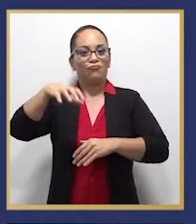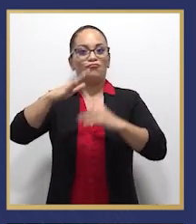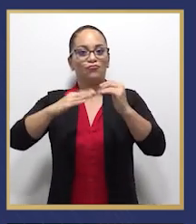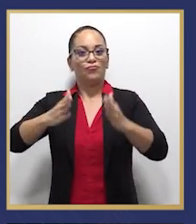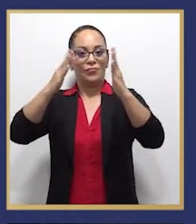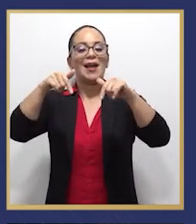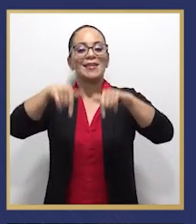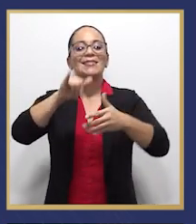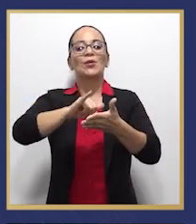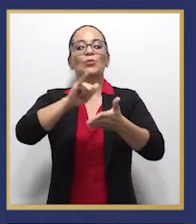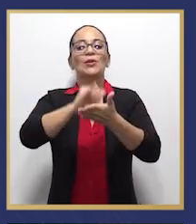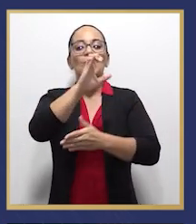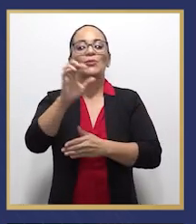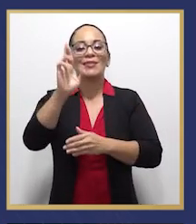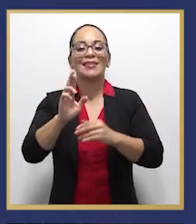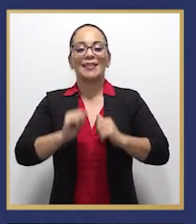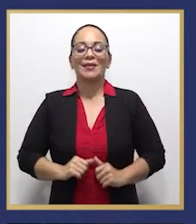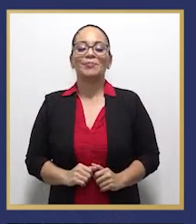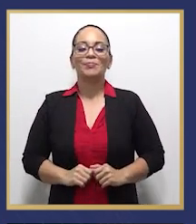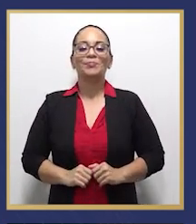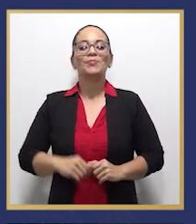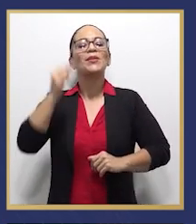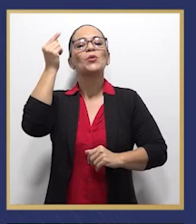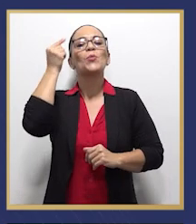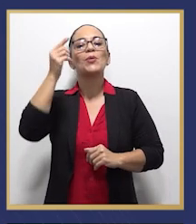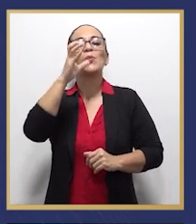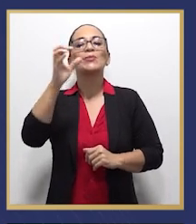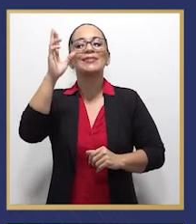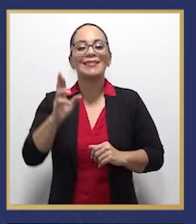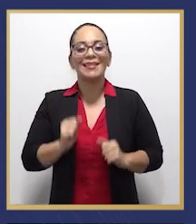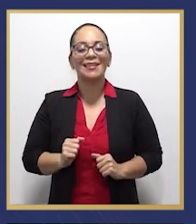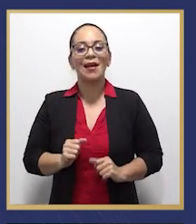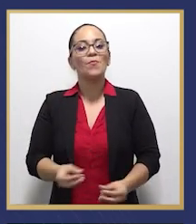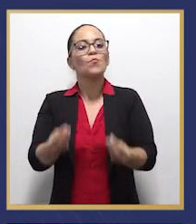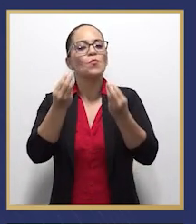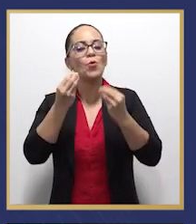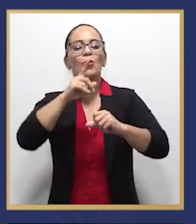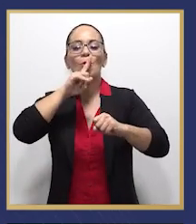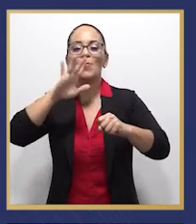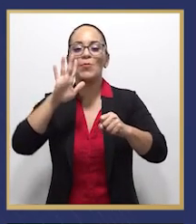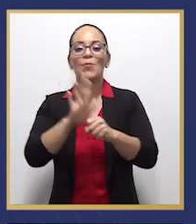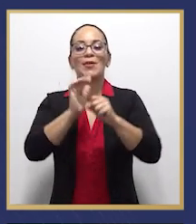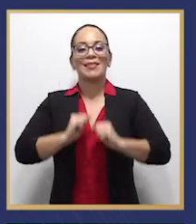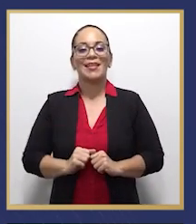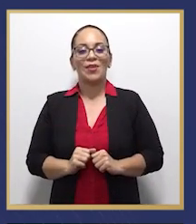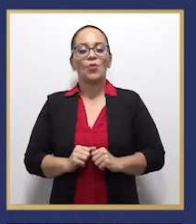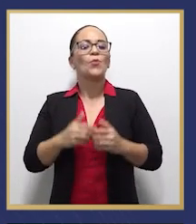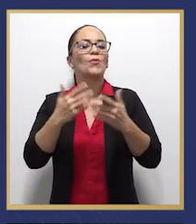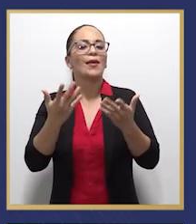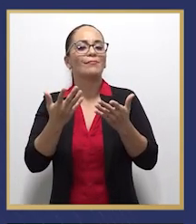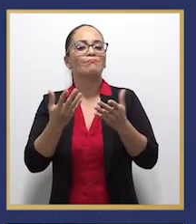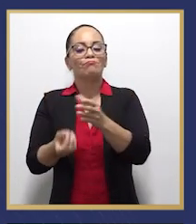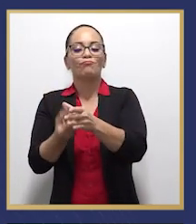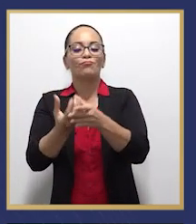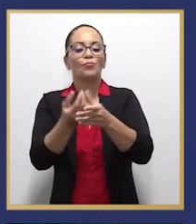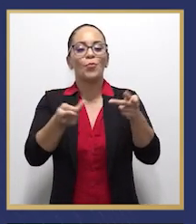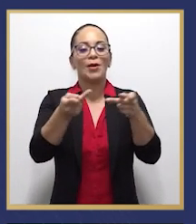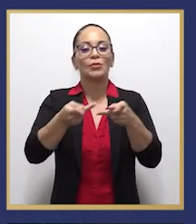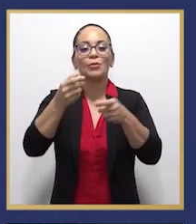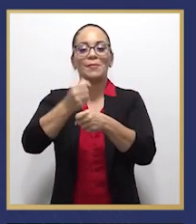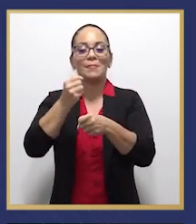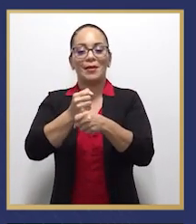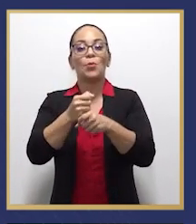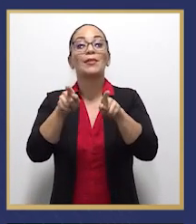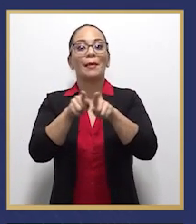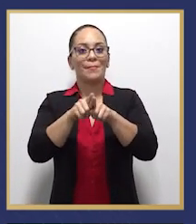rcan josea rica Area el gobierno de Costa Rica está altamente comprometido con la generación de empleos